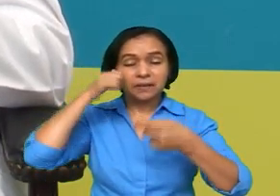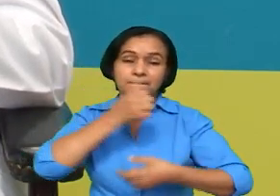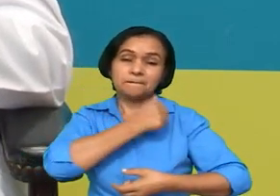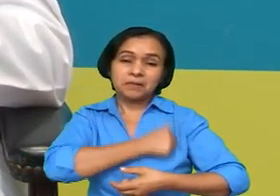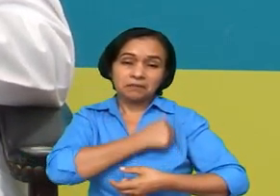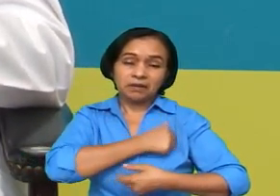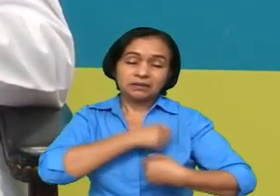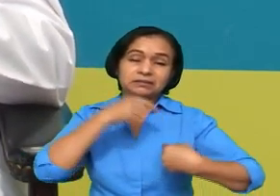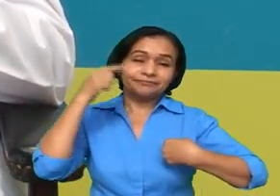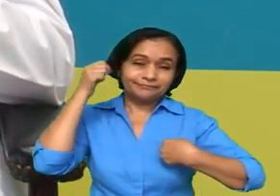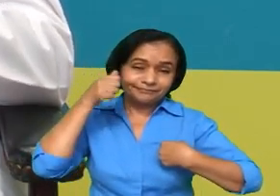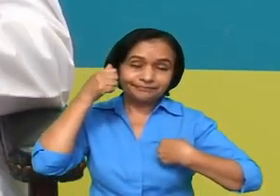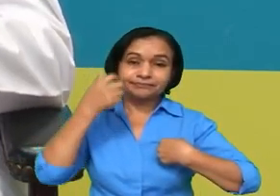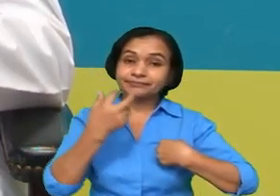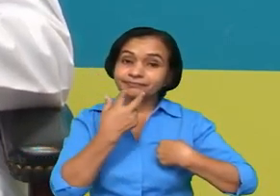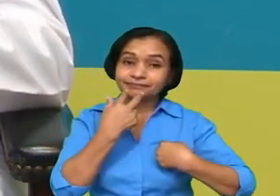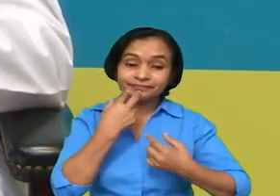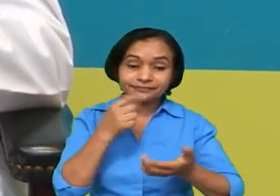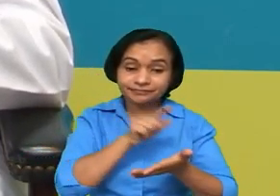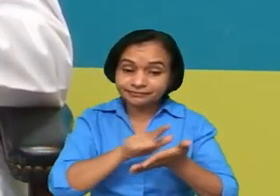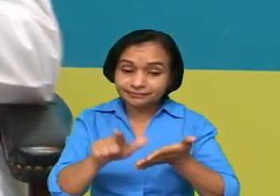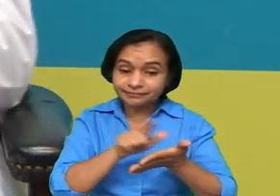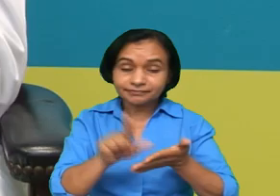Entonces, muchas veces, si no estamos